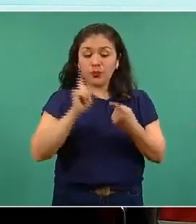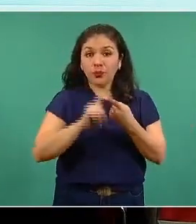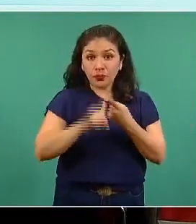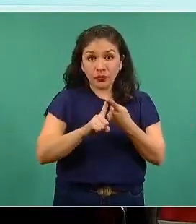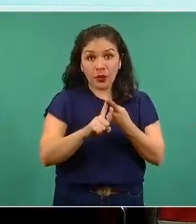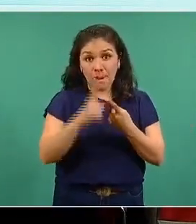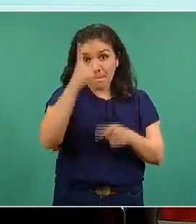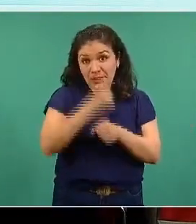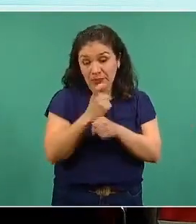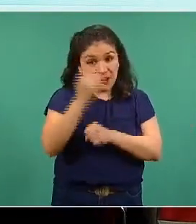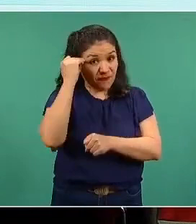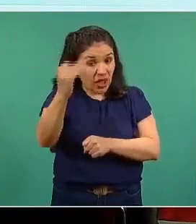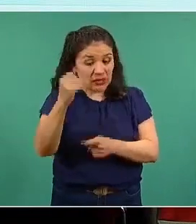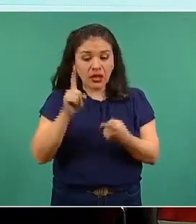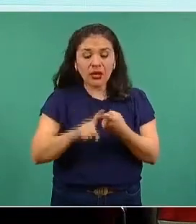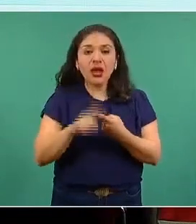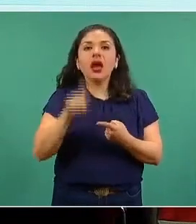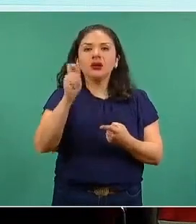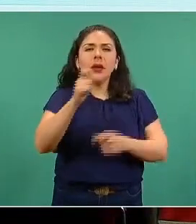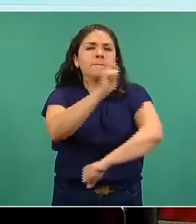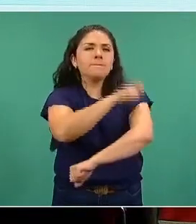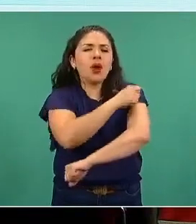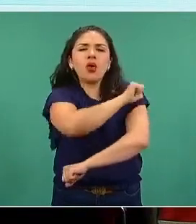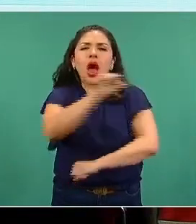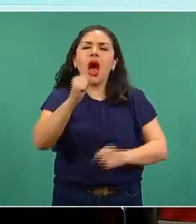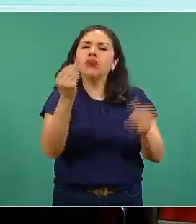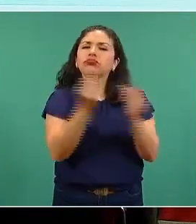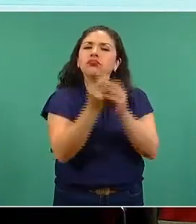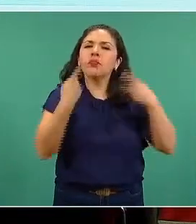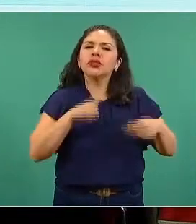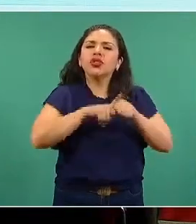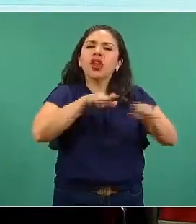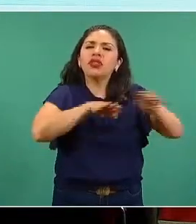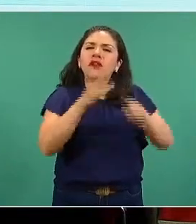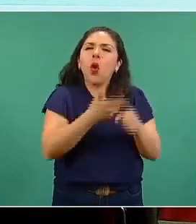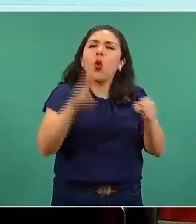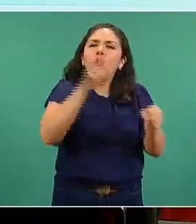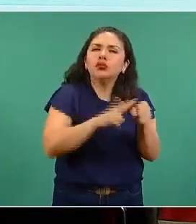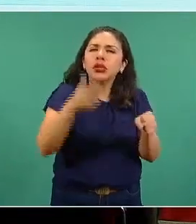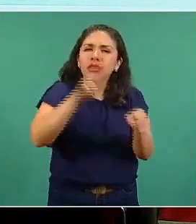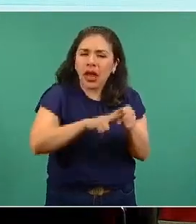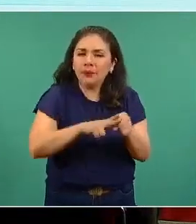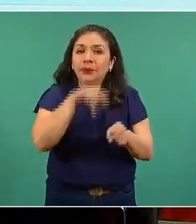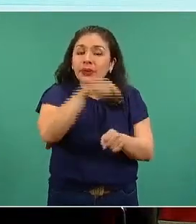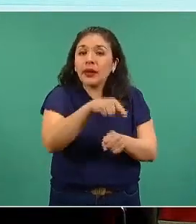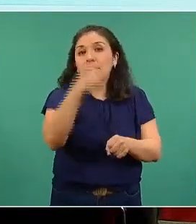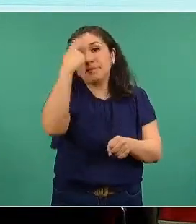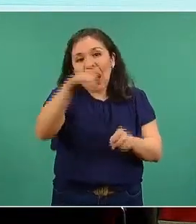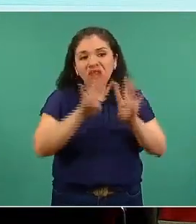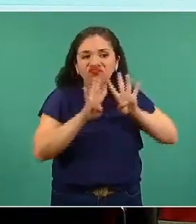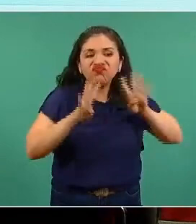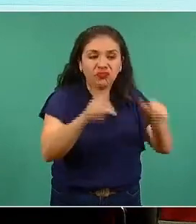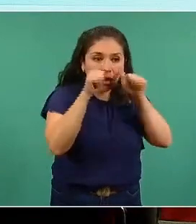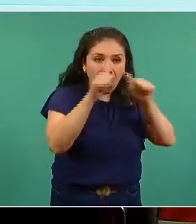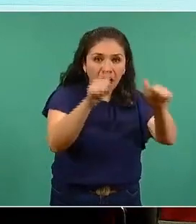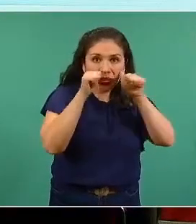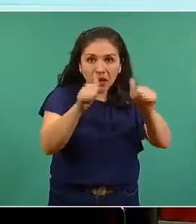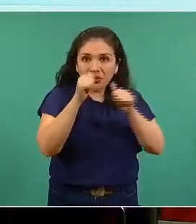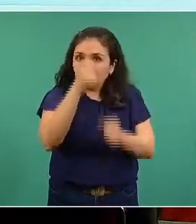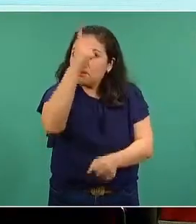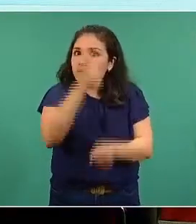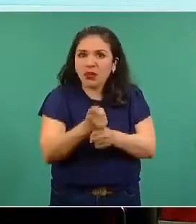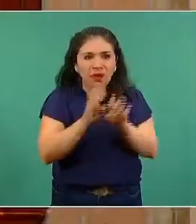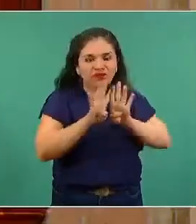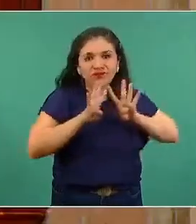primera fase o etapa estamos vacunando al personal de salud que está en la primera línea de trabajo, le llamamos